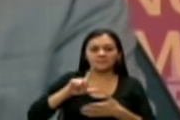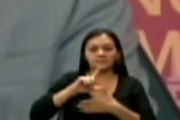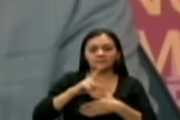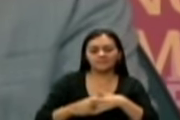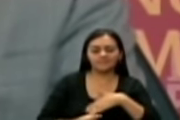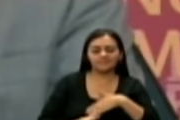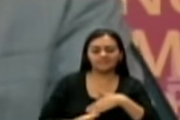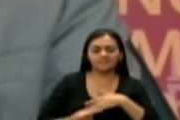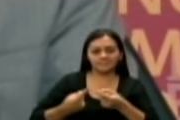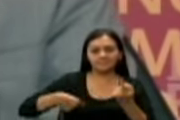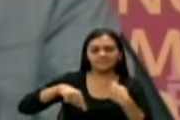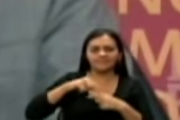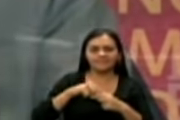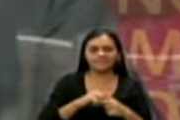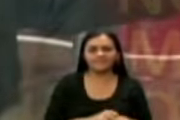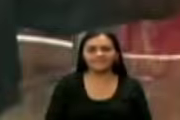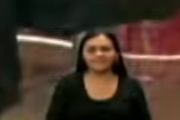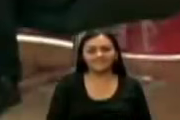Latina. Enseguida regresamos.